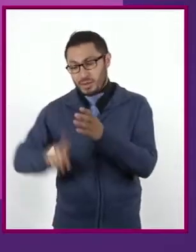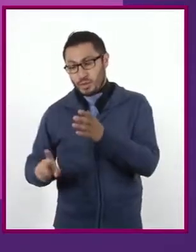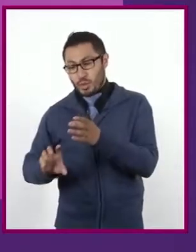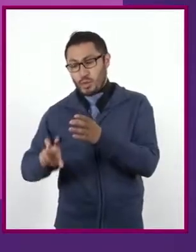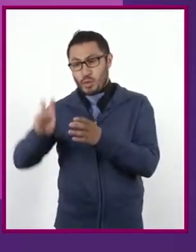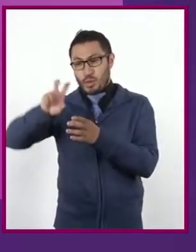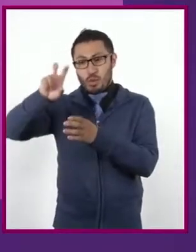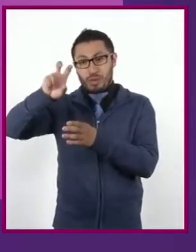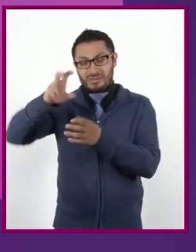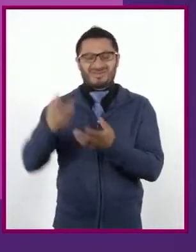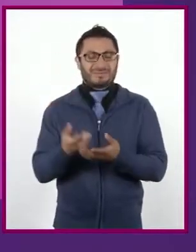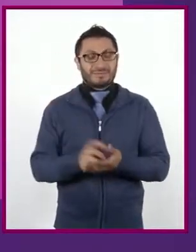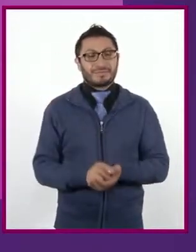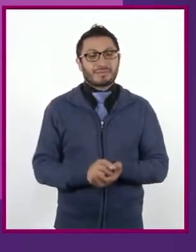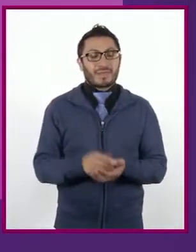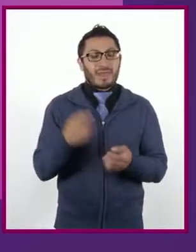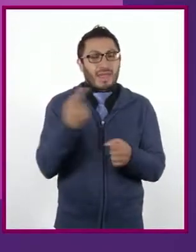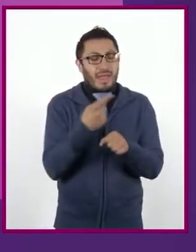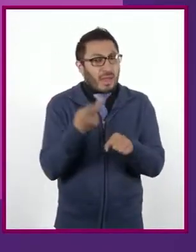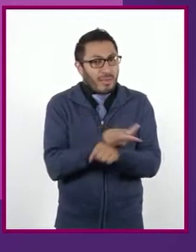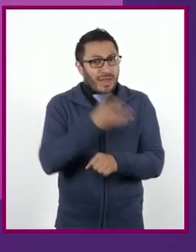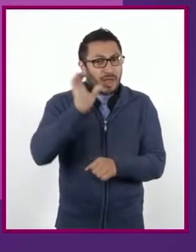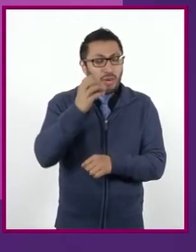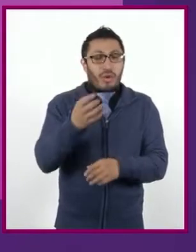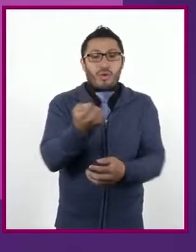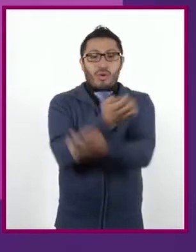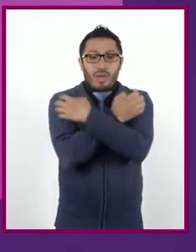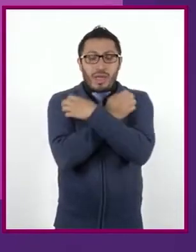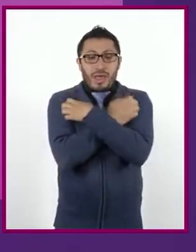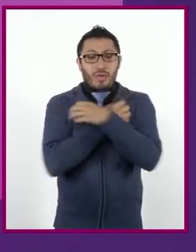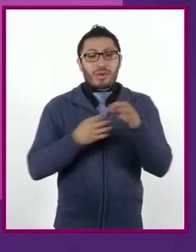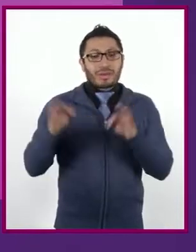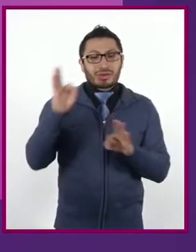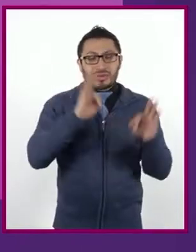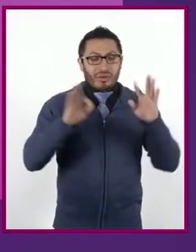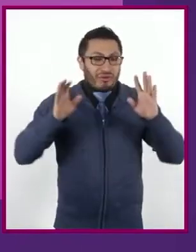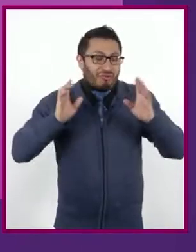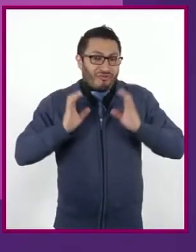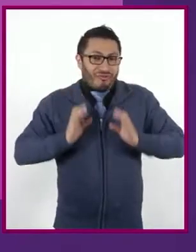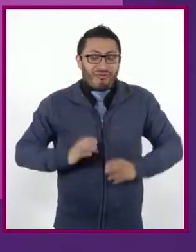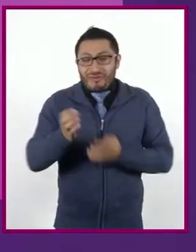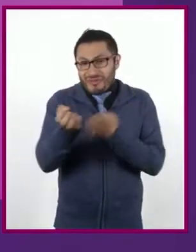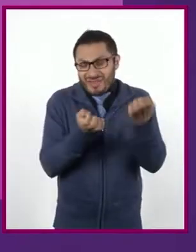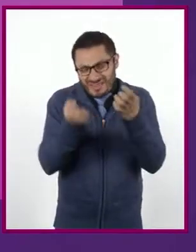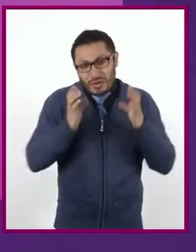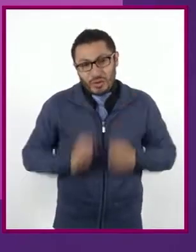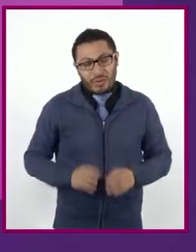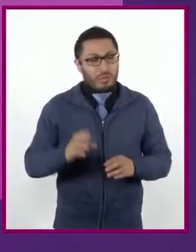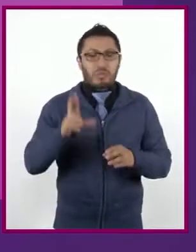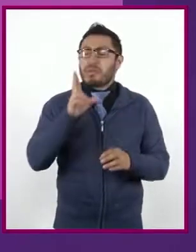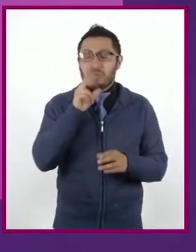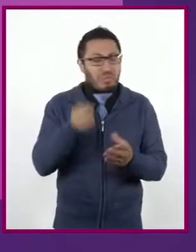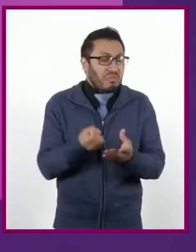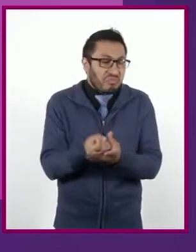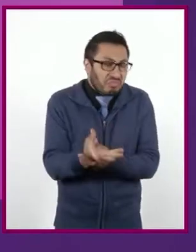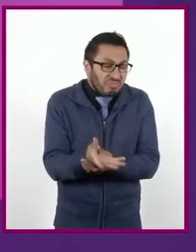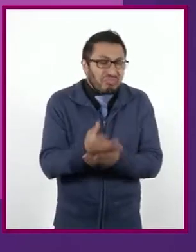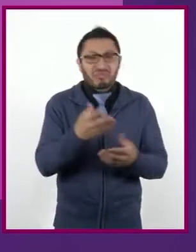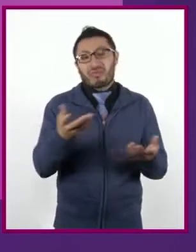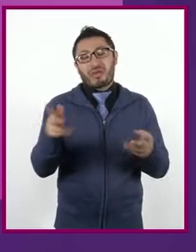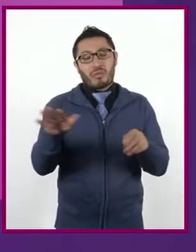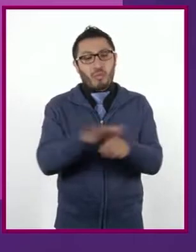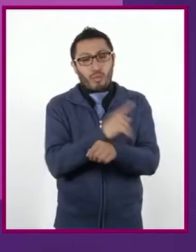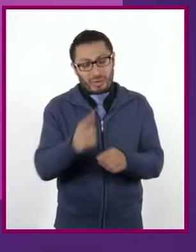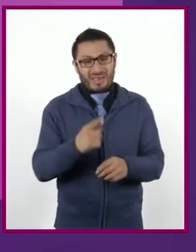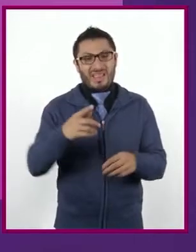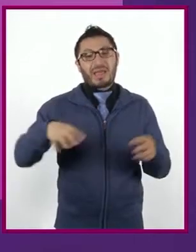¿Recuerdas cuando no te permitieron tomar tu clase de educación física en el patio ni pudiste salir a receso porque había contingencia ambiental